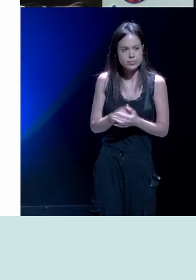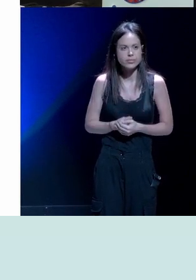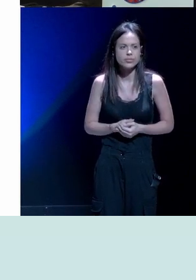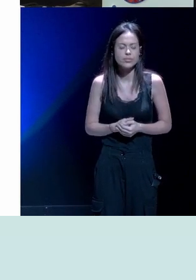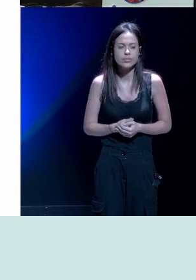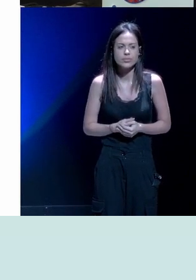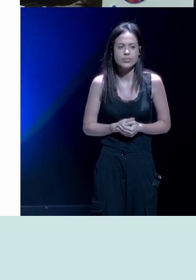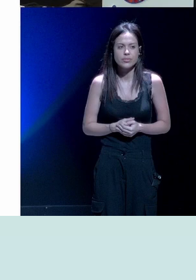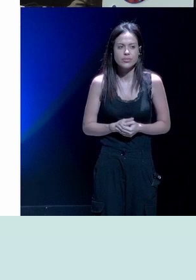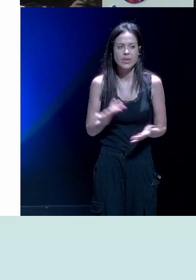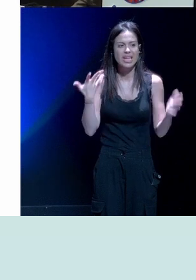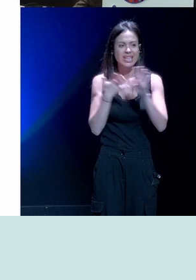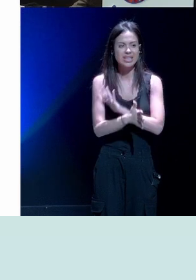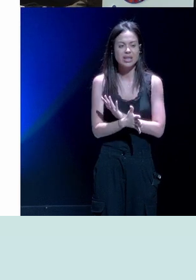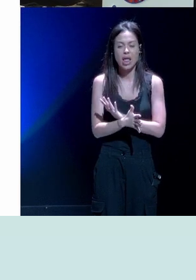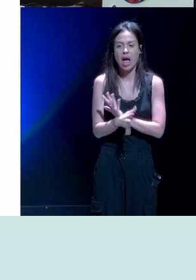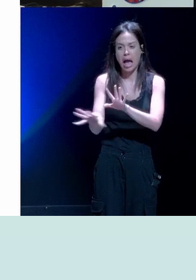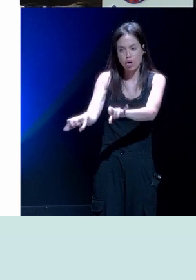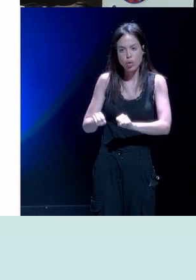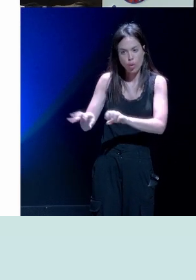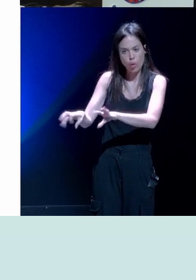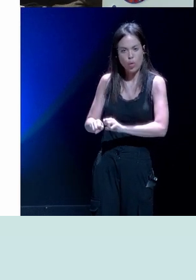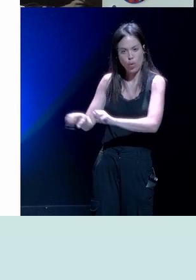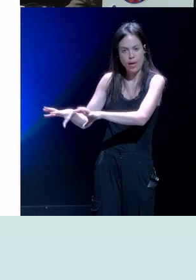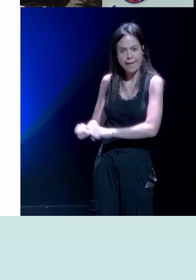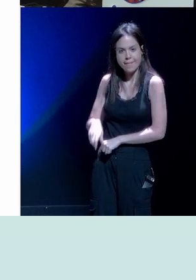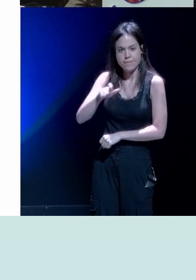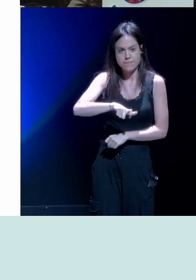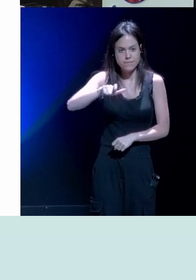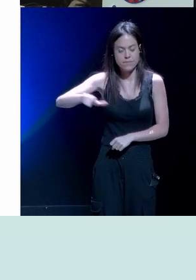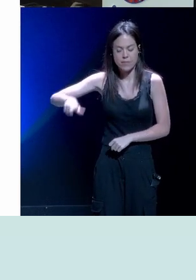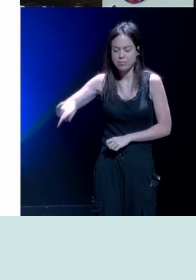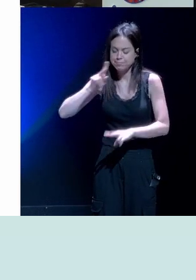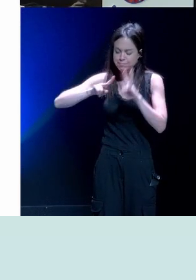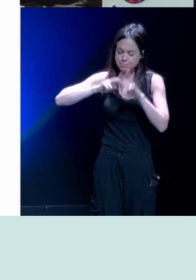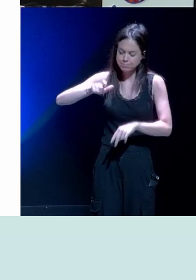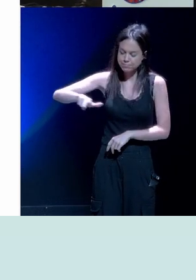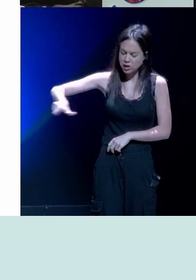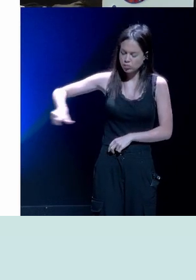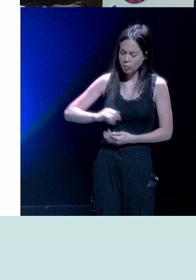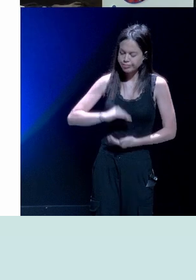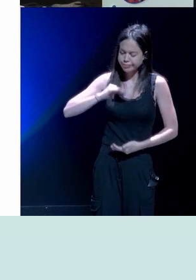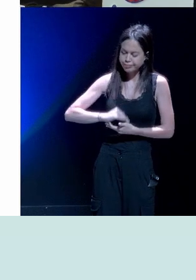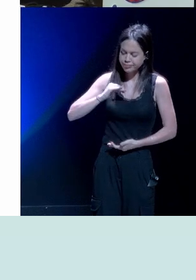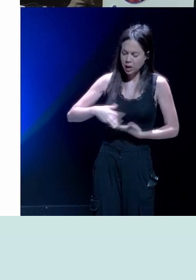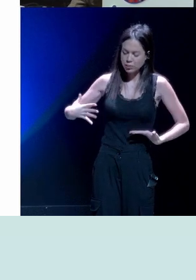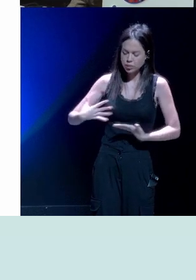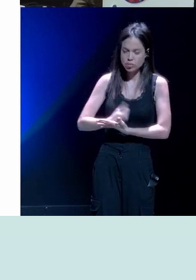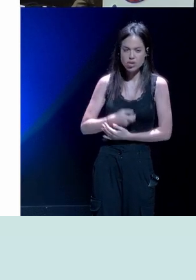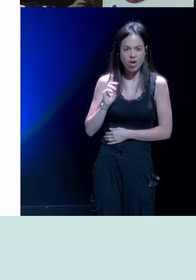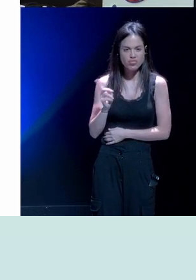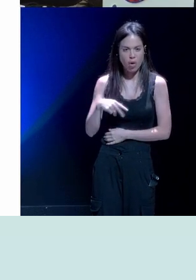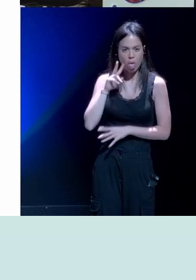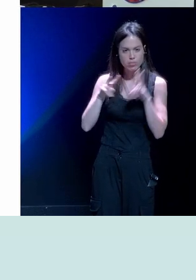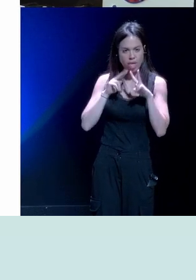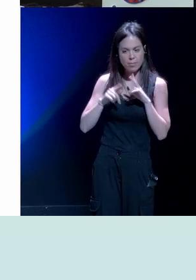de acoger a las personas, viendo en ellas todo su potencial y no ver en ellas solo ese problema